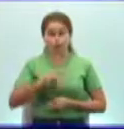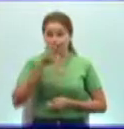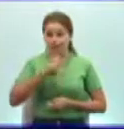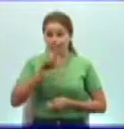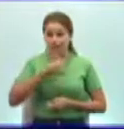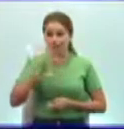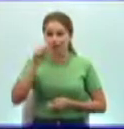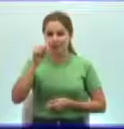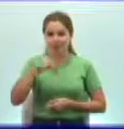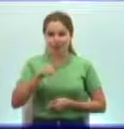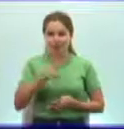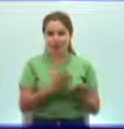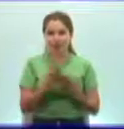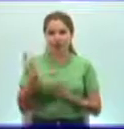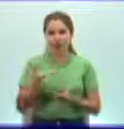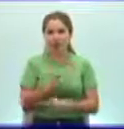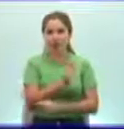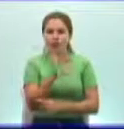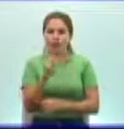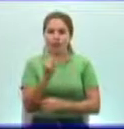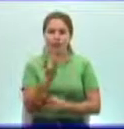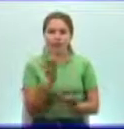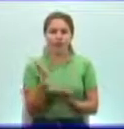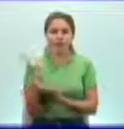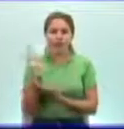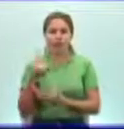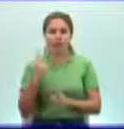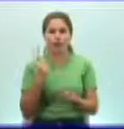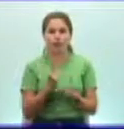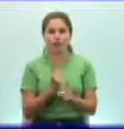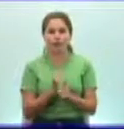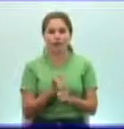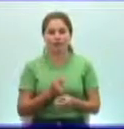a ustedes, estudiantes, profesores, la bienvenida a nuestro programa.